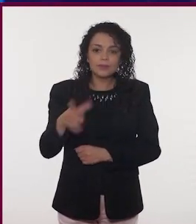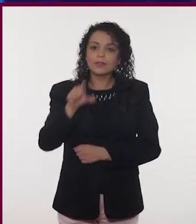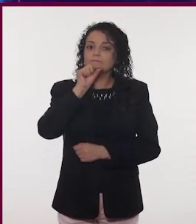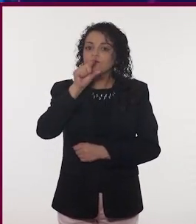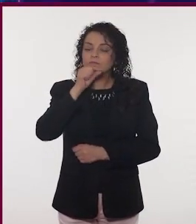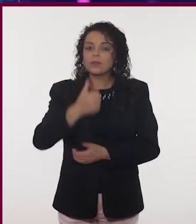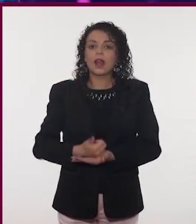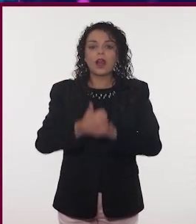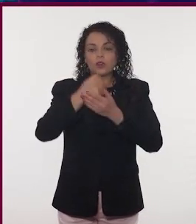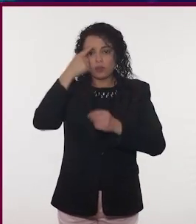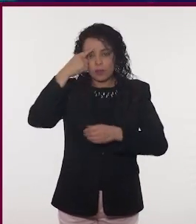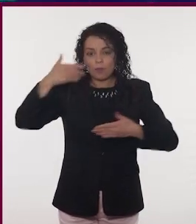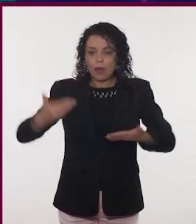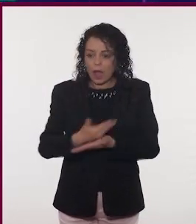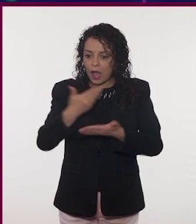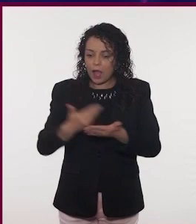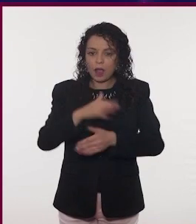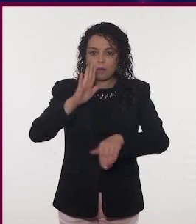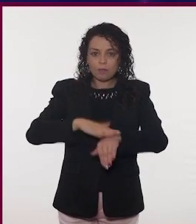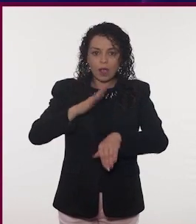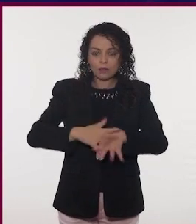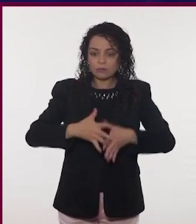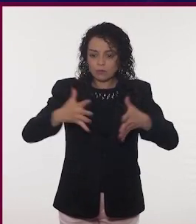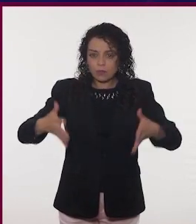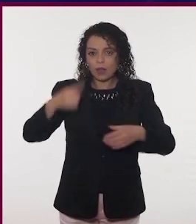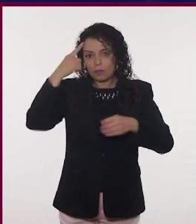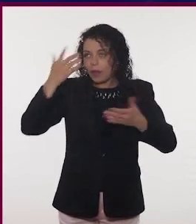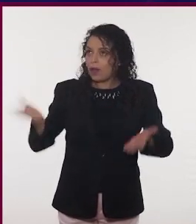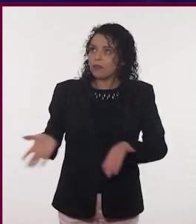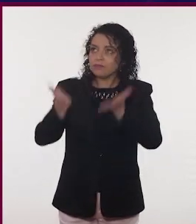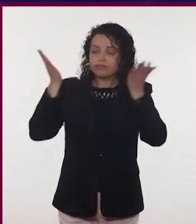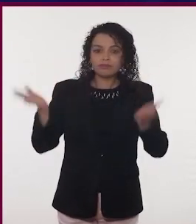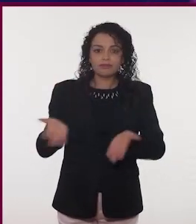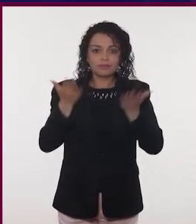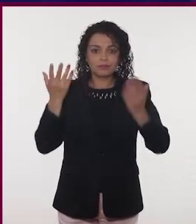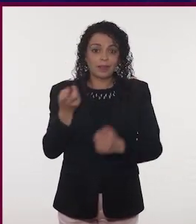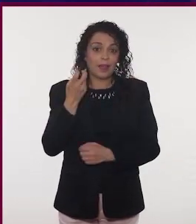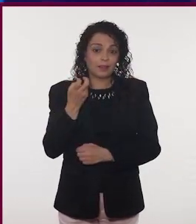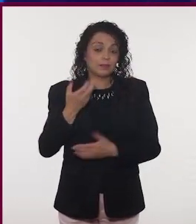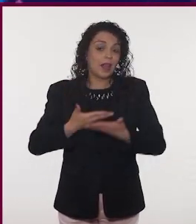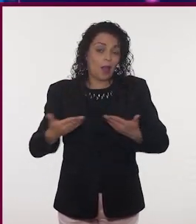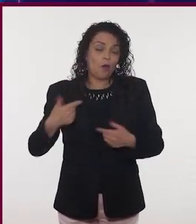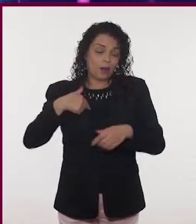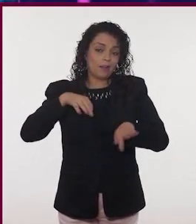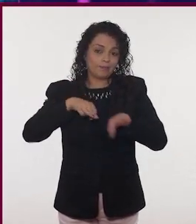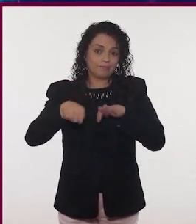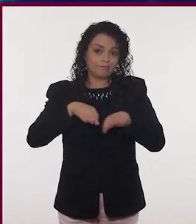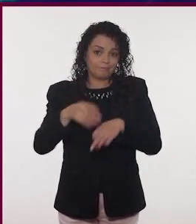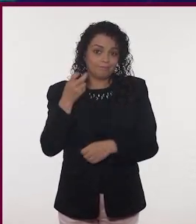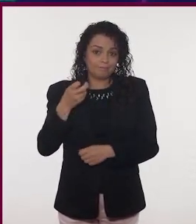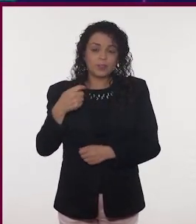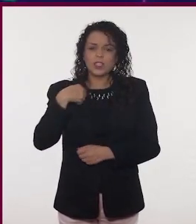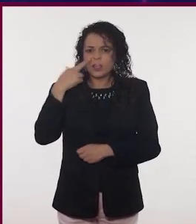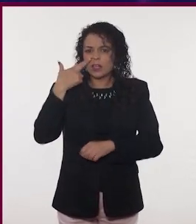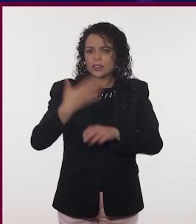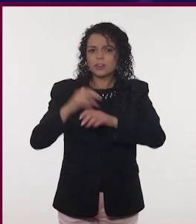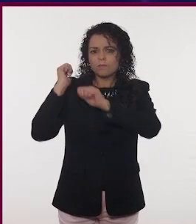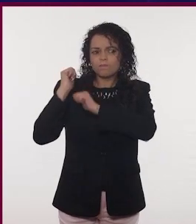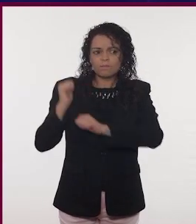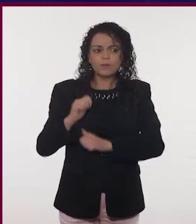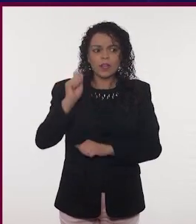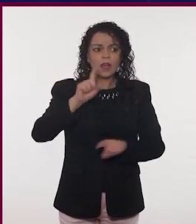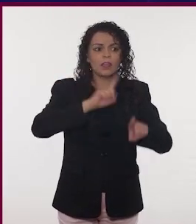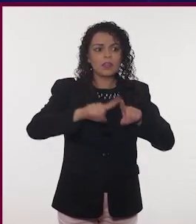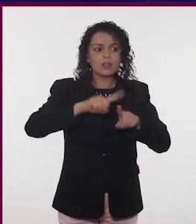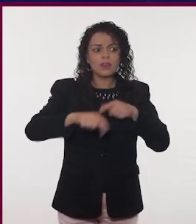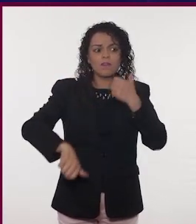reproducirlas, reintroducirlas y todo esto, ¿no? A lo que me dedico hoy en día. Yo me encargo de 11